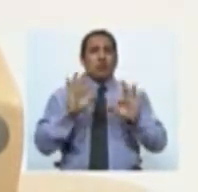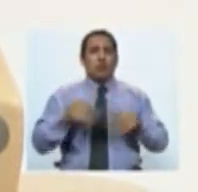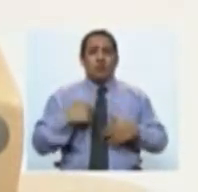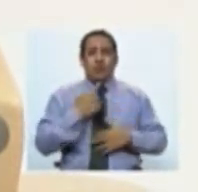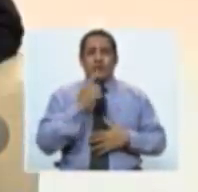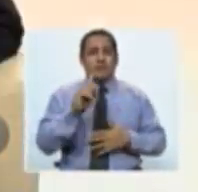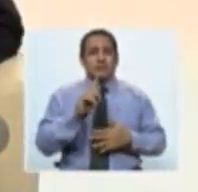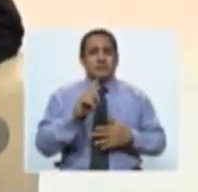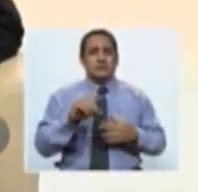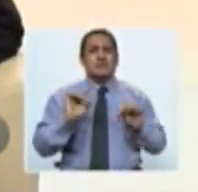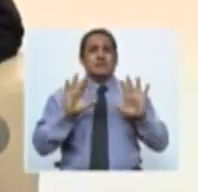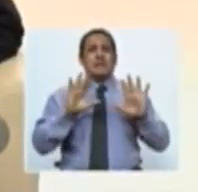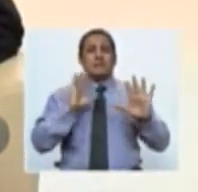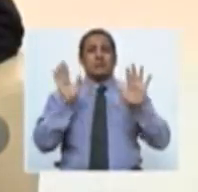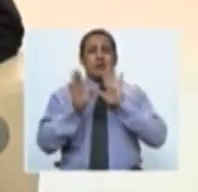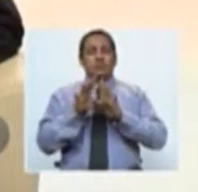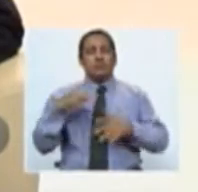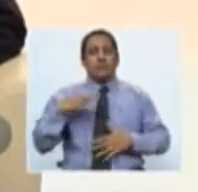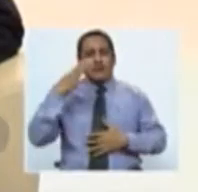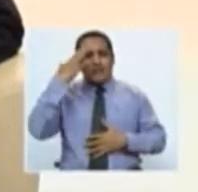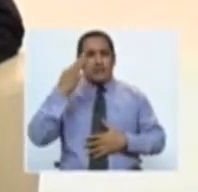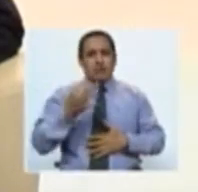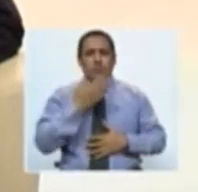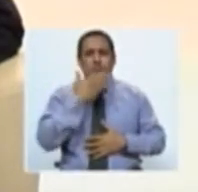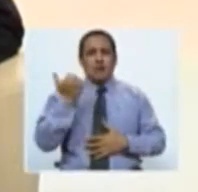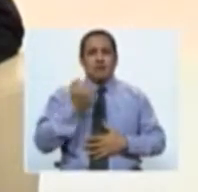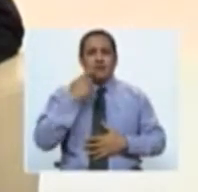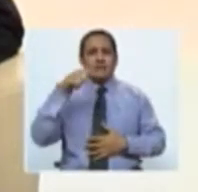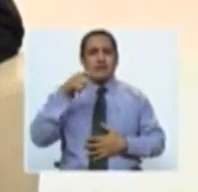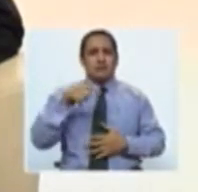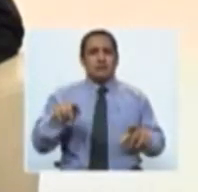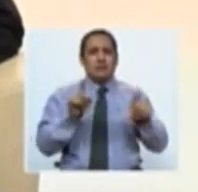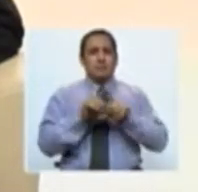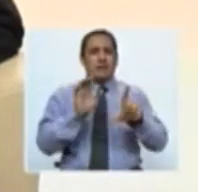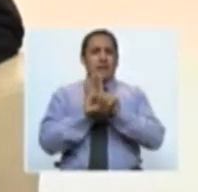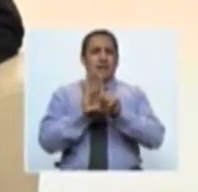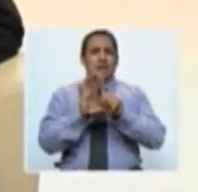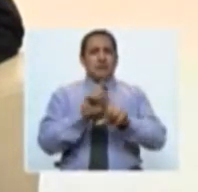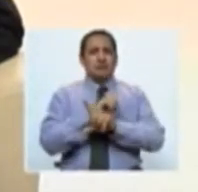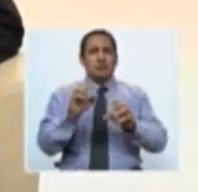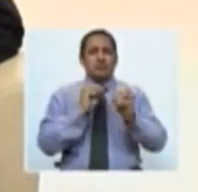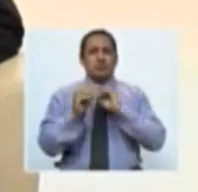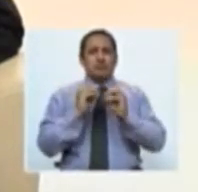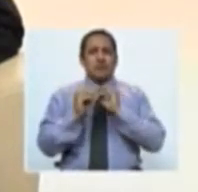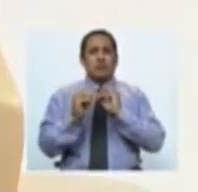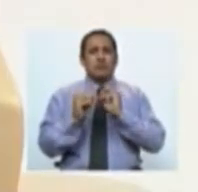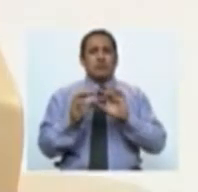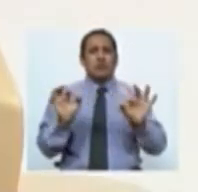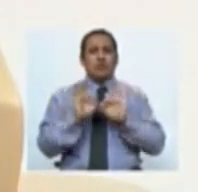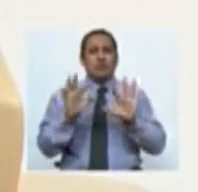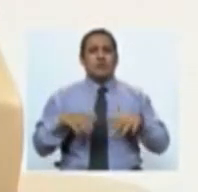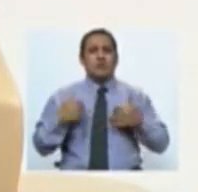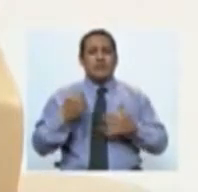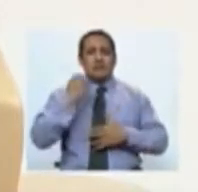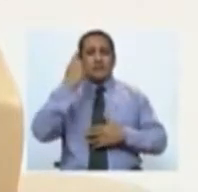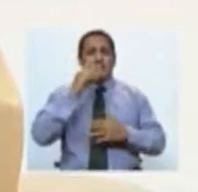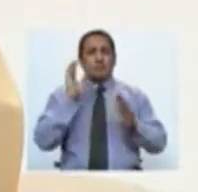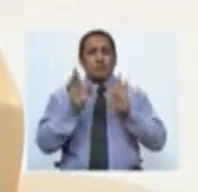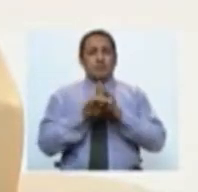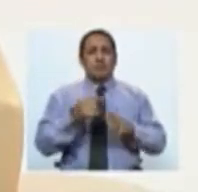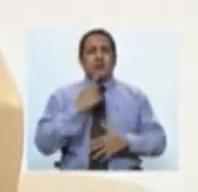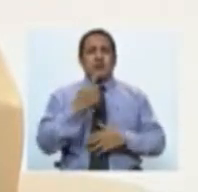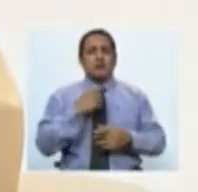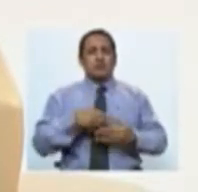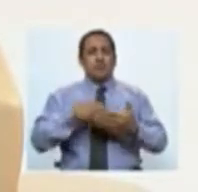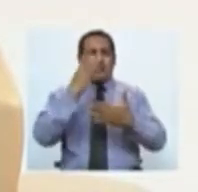estar. Quizá se creyó conveniente la opción legislativa el no contemplarlos, porque se entiende que